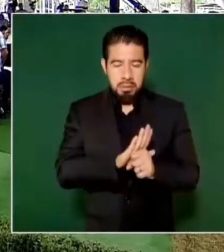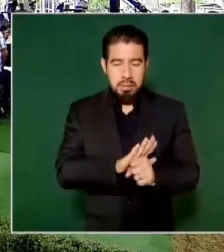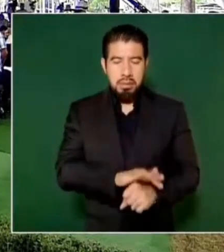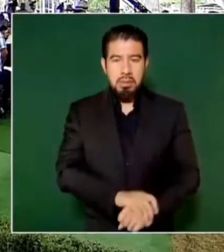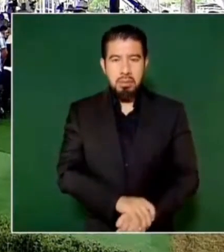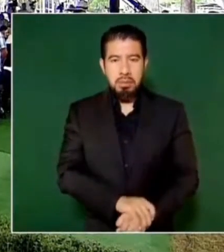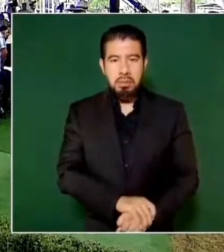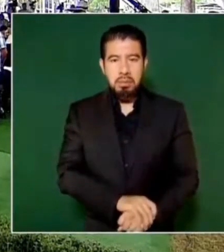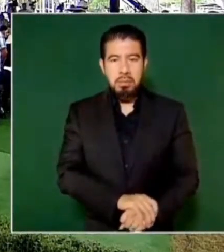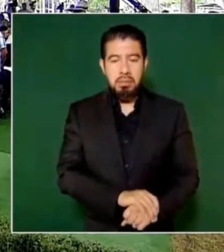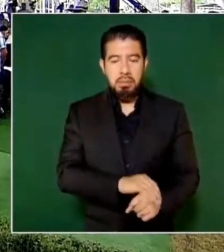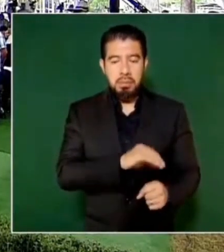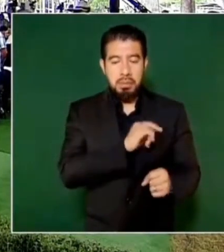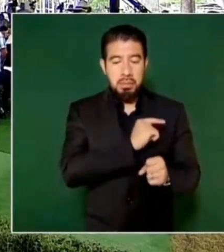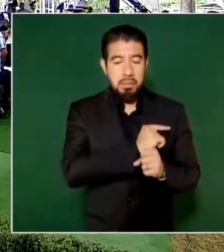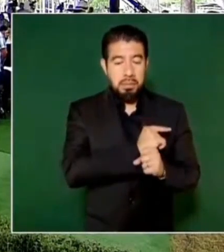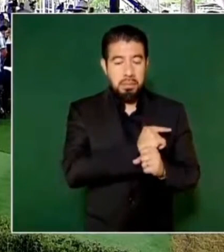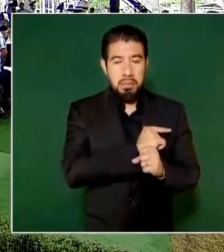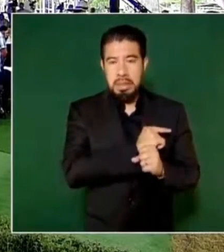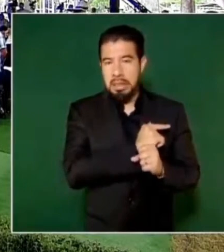del licenciado